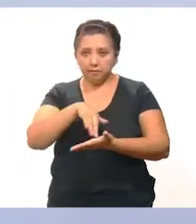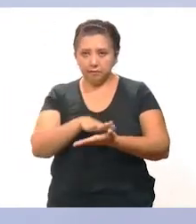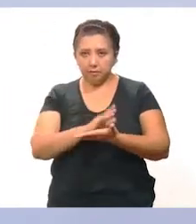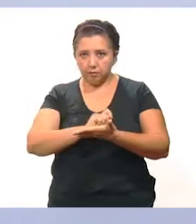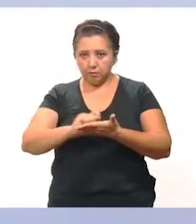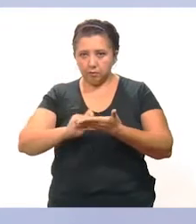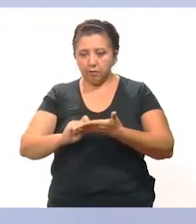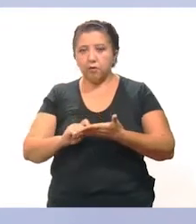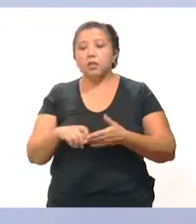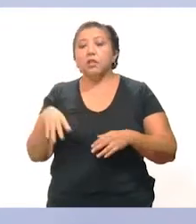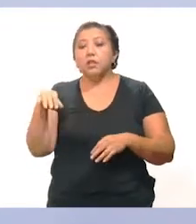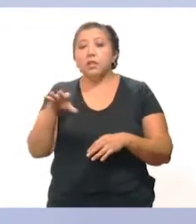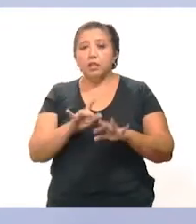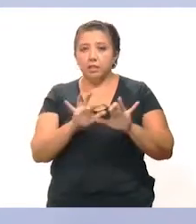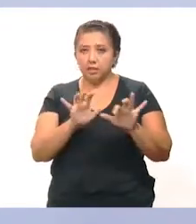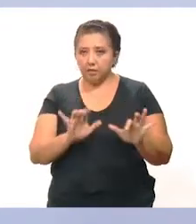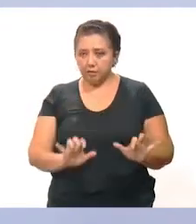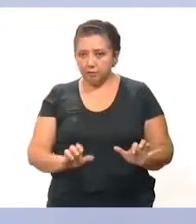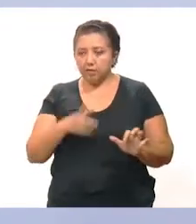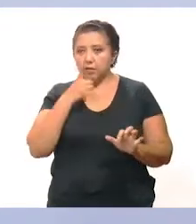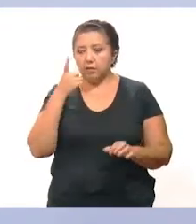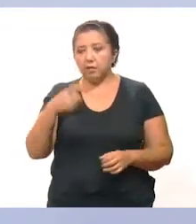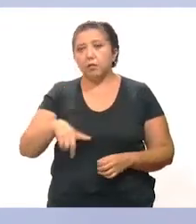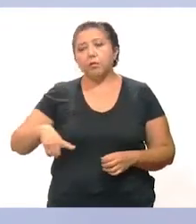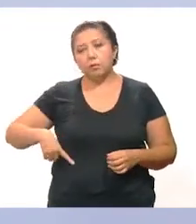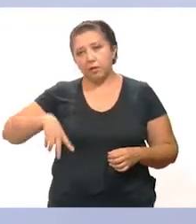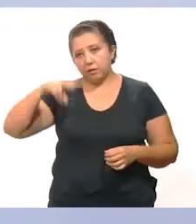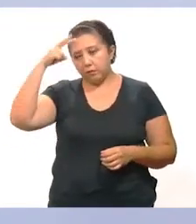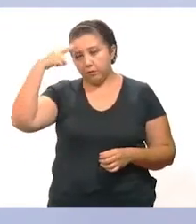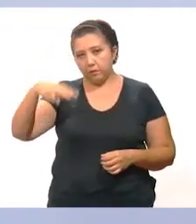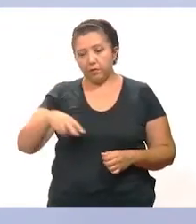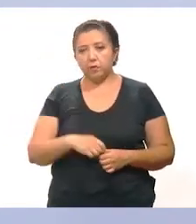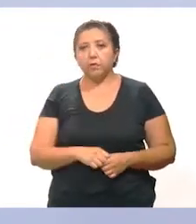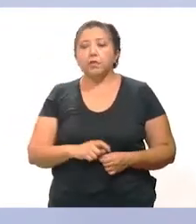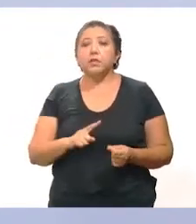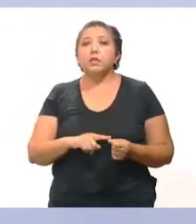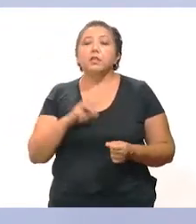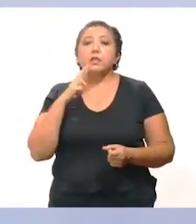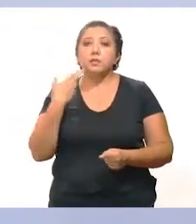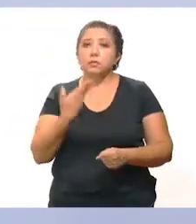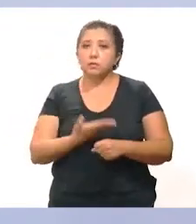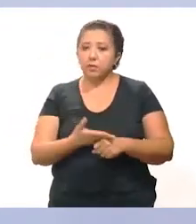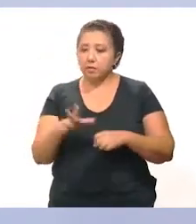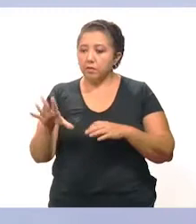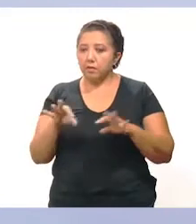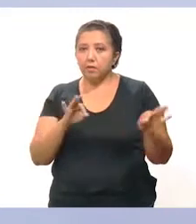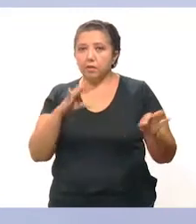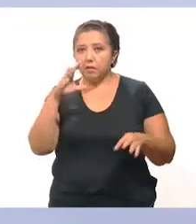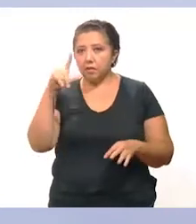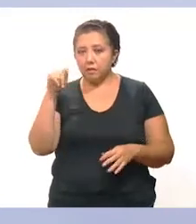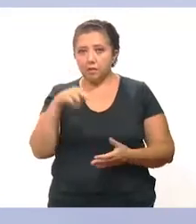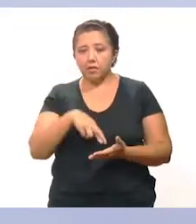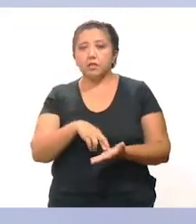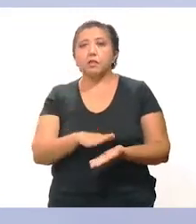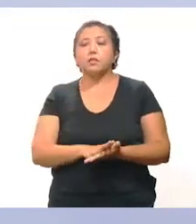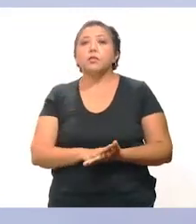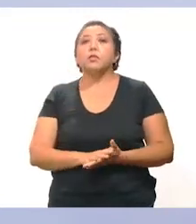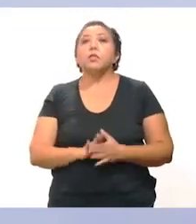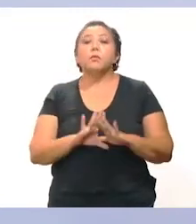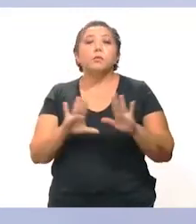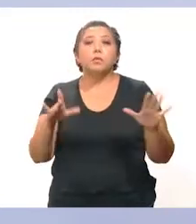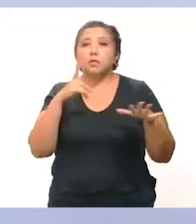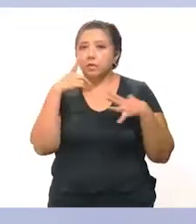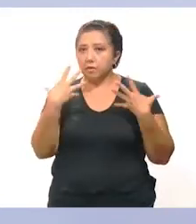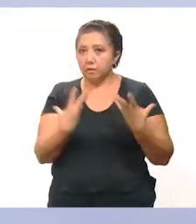registrada y seleccionada por medio de las plataformas del gobierno federal, quien está a cargo del proceso de citas y registros. Como